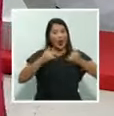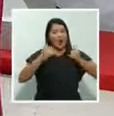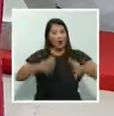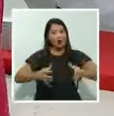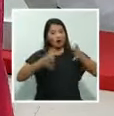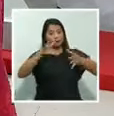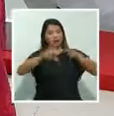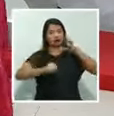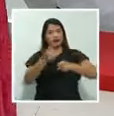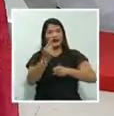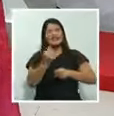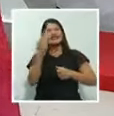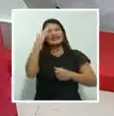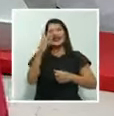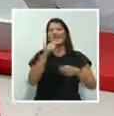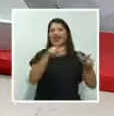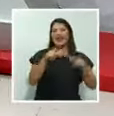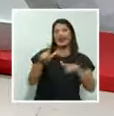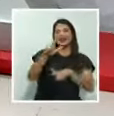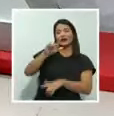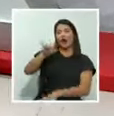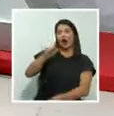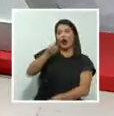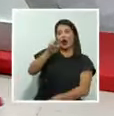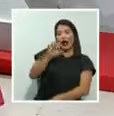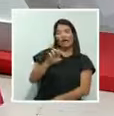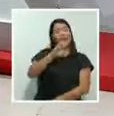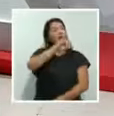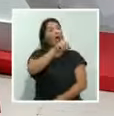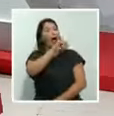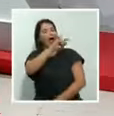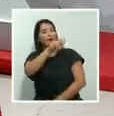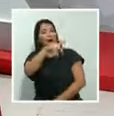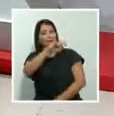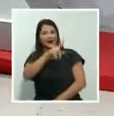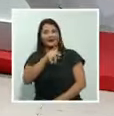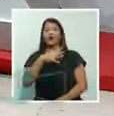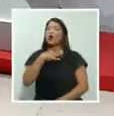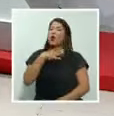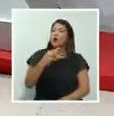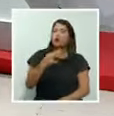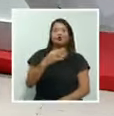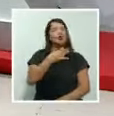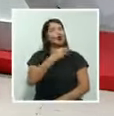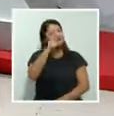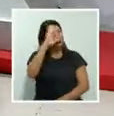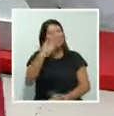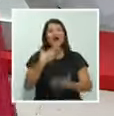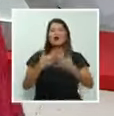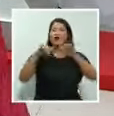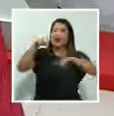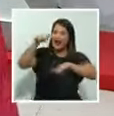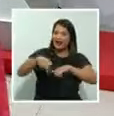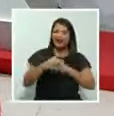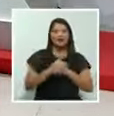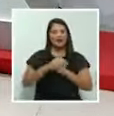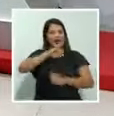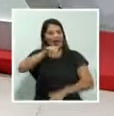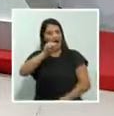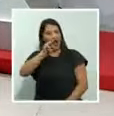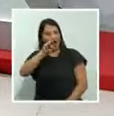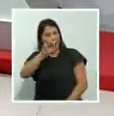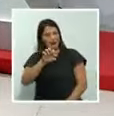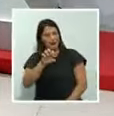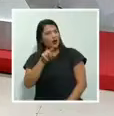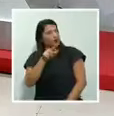millonario. ¿Y sabe quién está listo? ¿Don Jaime? ¿Cómo está, don Jaime? Don Jaime Pérez Solís. Mucho gusto. Don Jaime, qué placer saludarlo. Qué bueno tenerlo por acá. Muchas gracias, igual. Jaime, qué bonito. Tiene